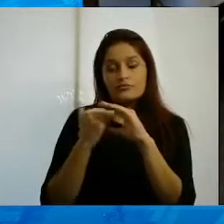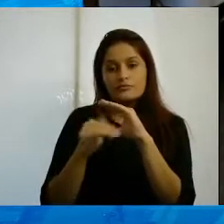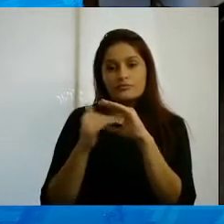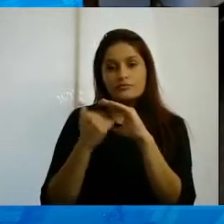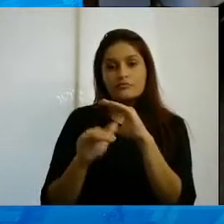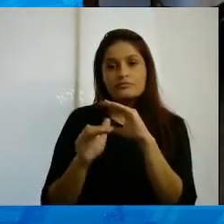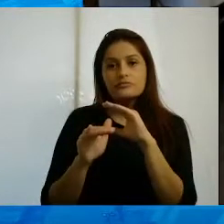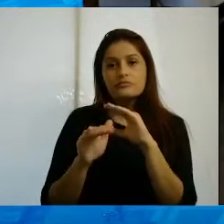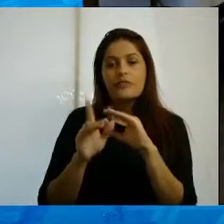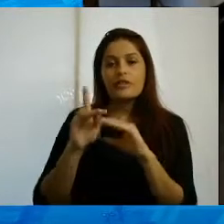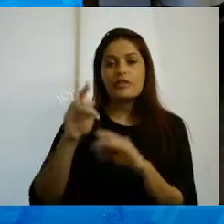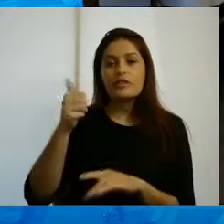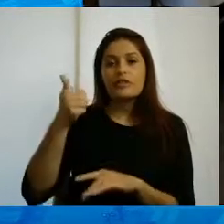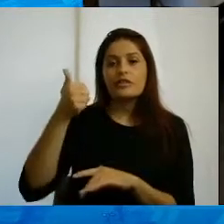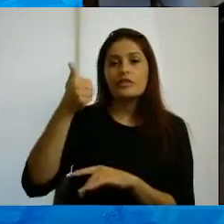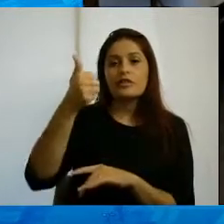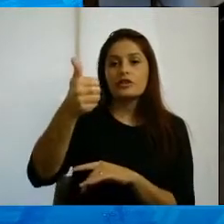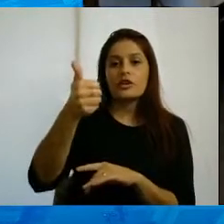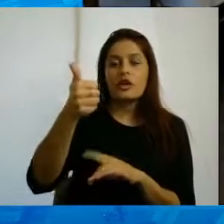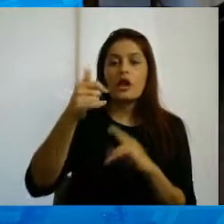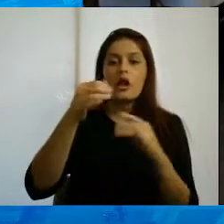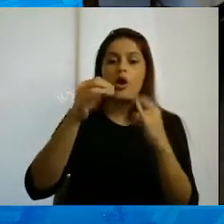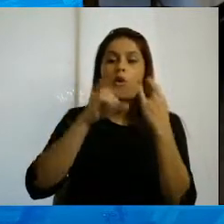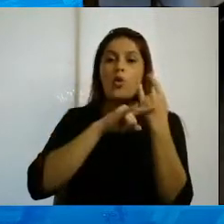de la directora jurídica,